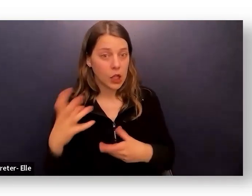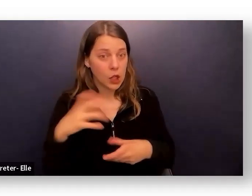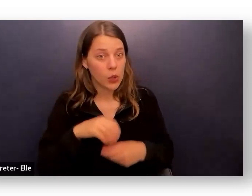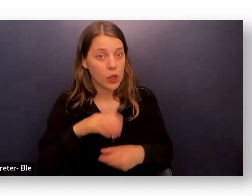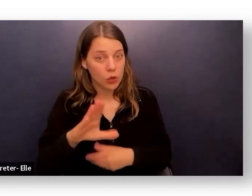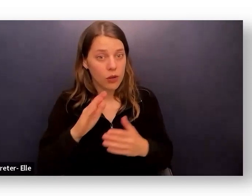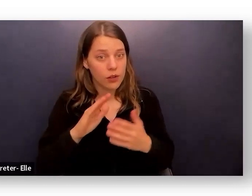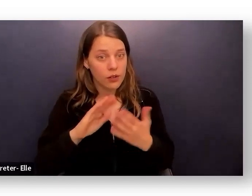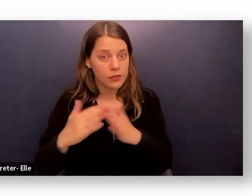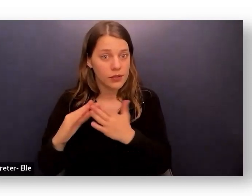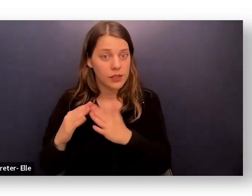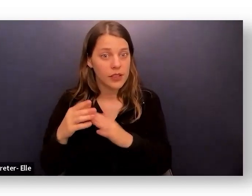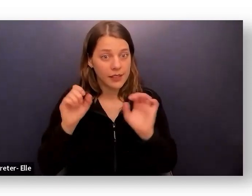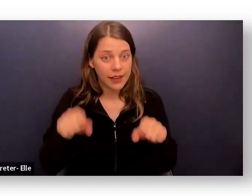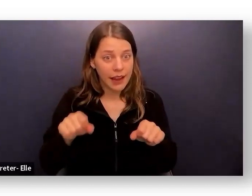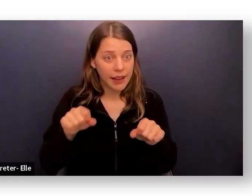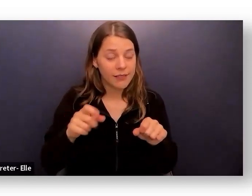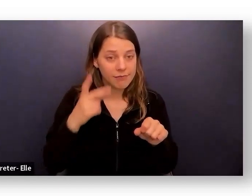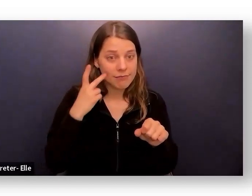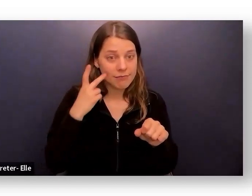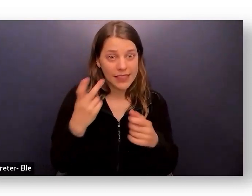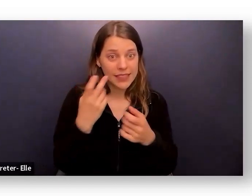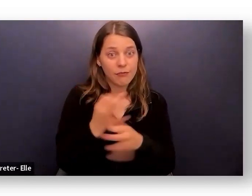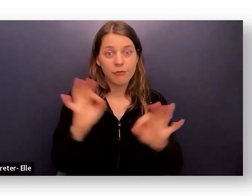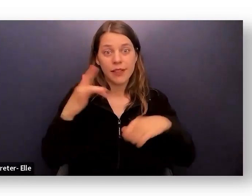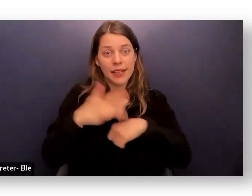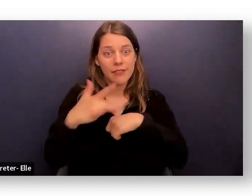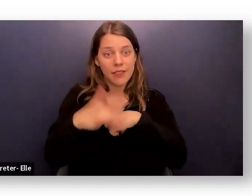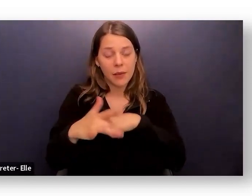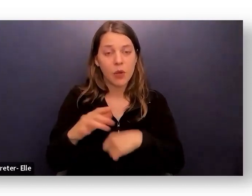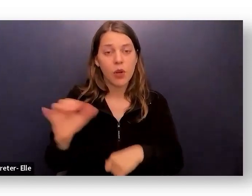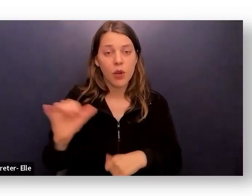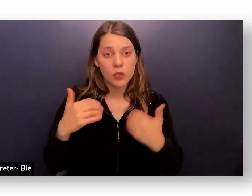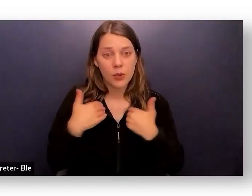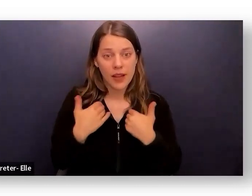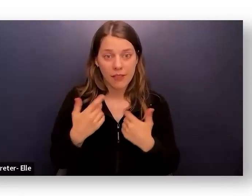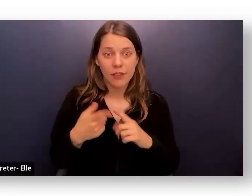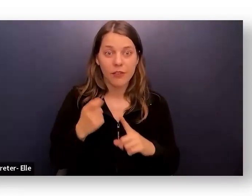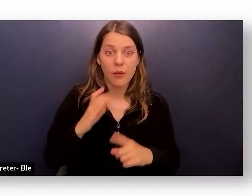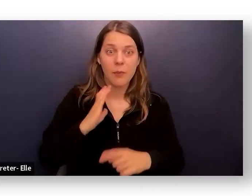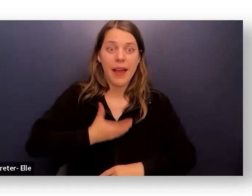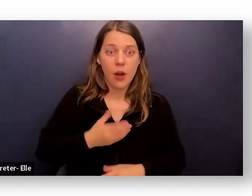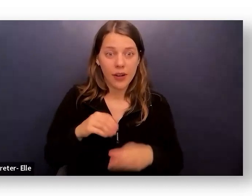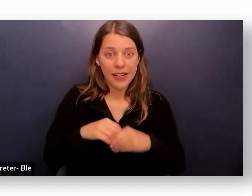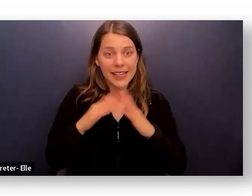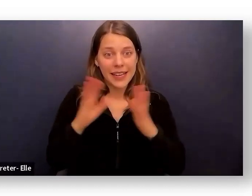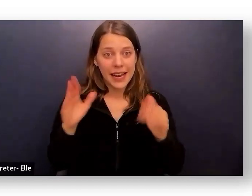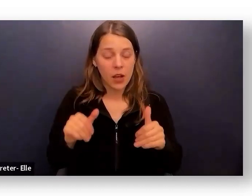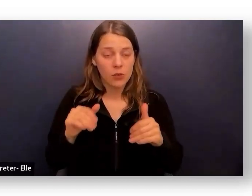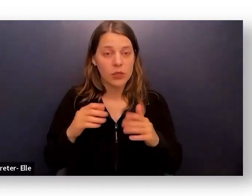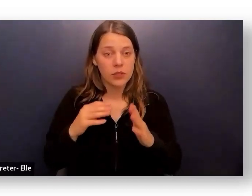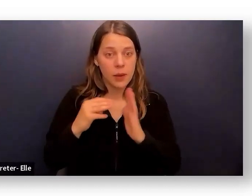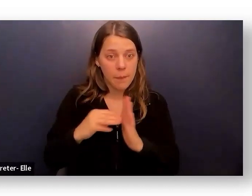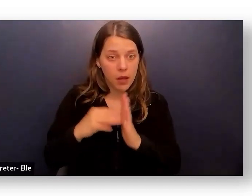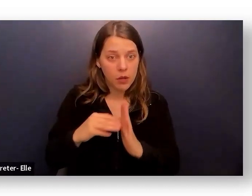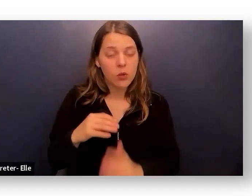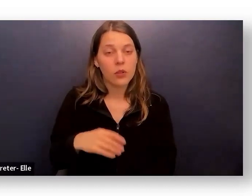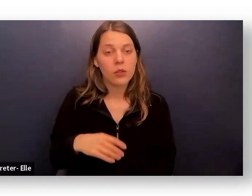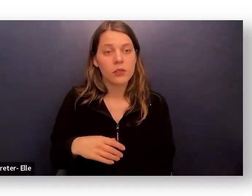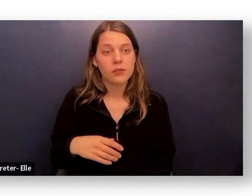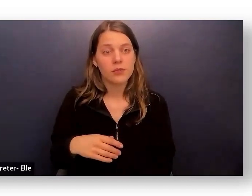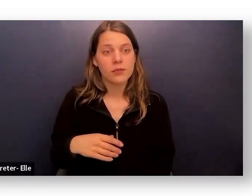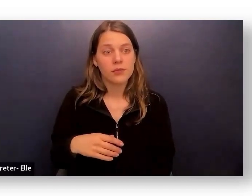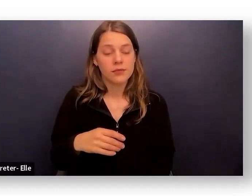servicio, pero también en sus comunidades. Se puede ver gratuitamente. También tenemos los datos de información de